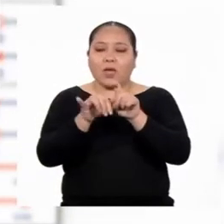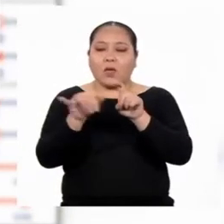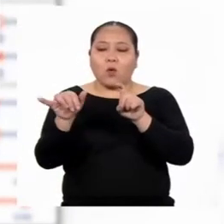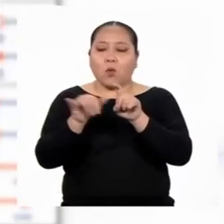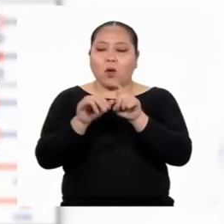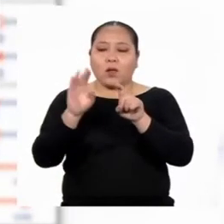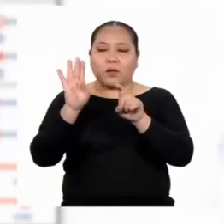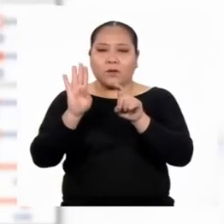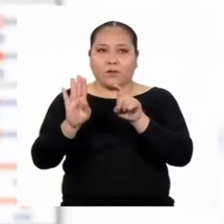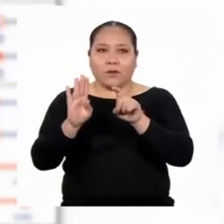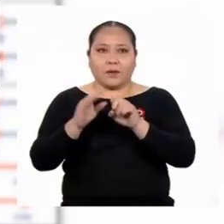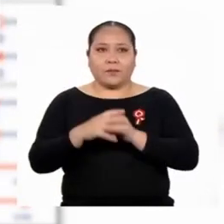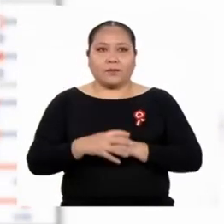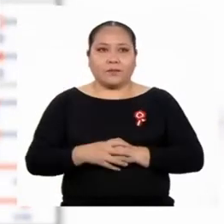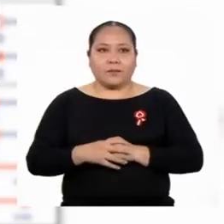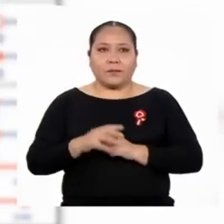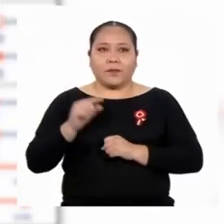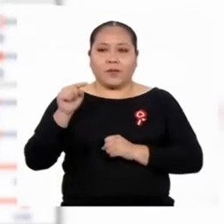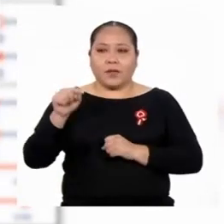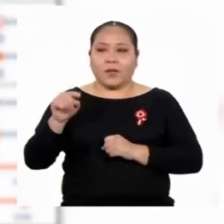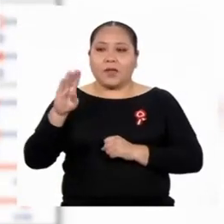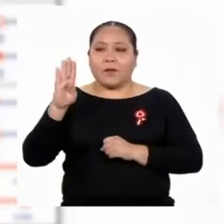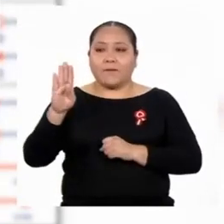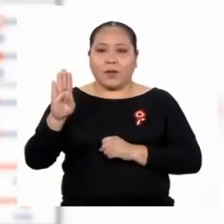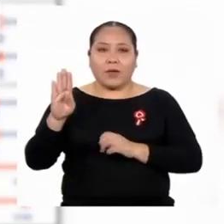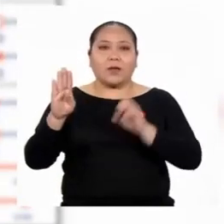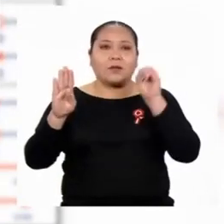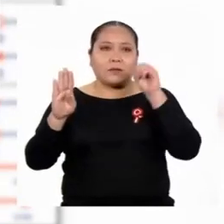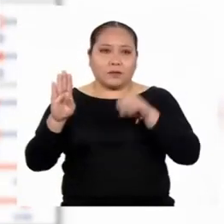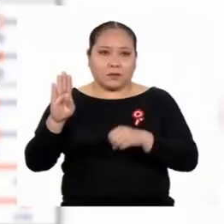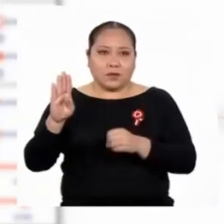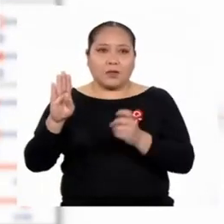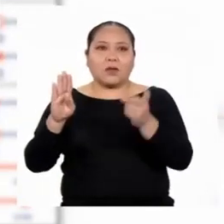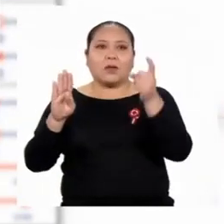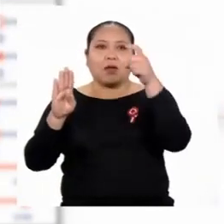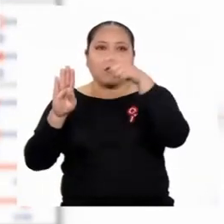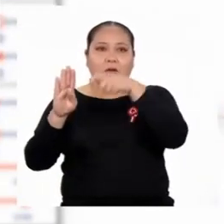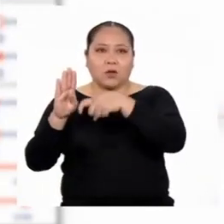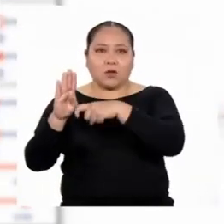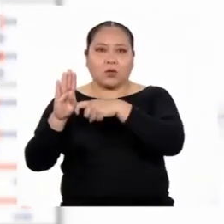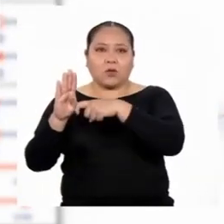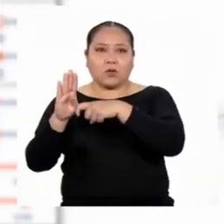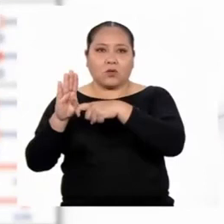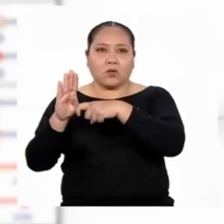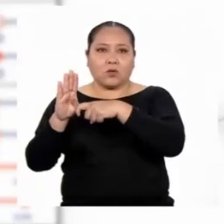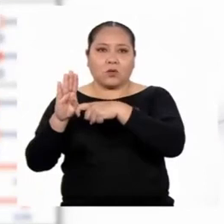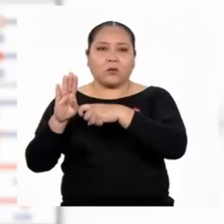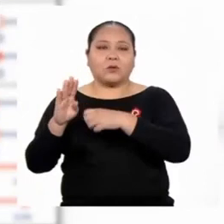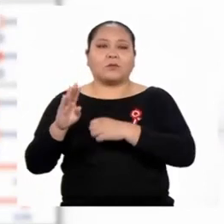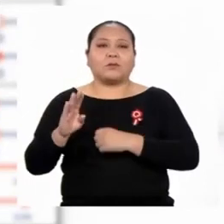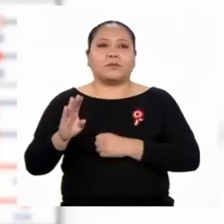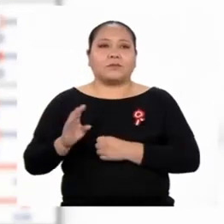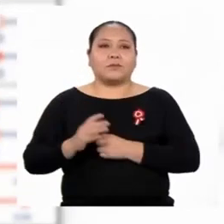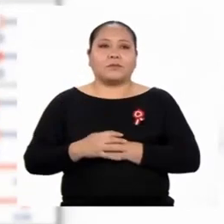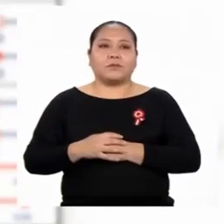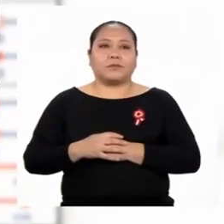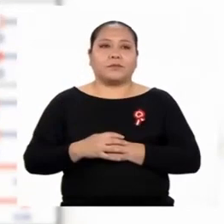Para este caso, el valor de B se considera en el intervalo.